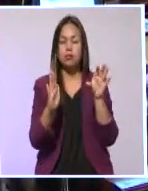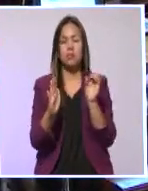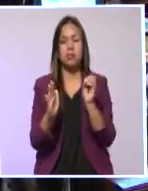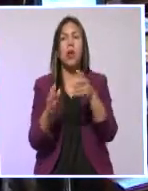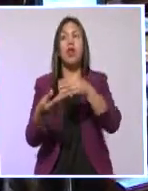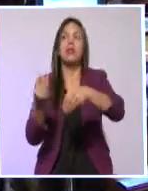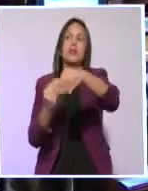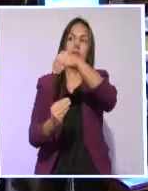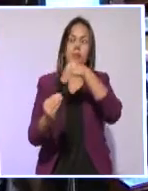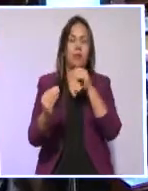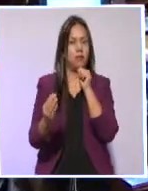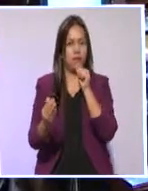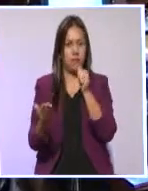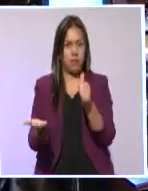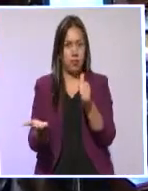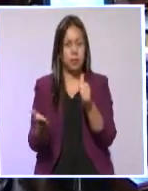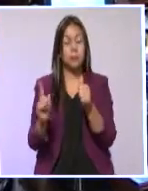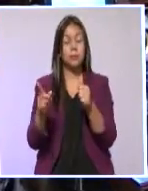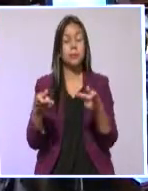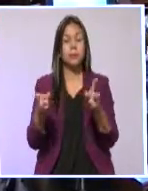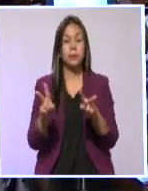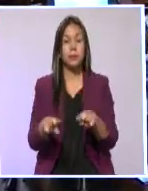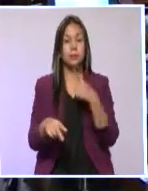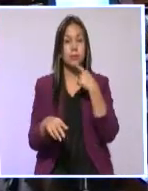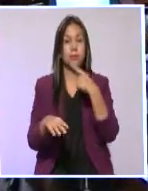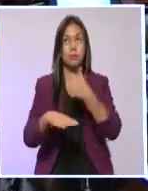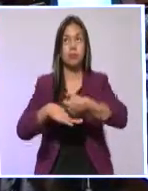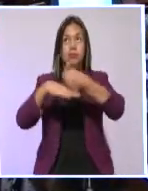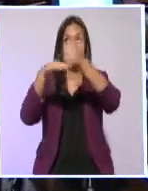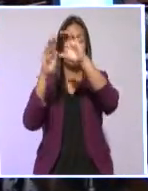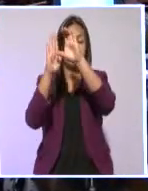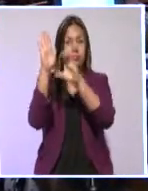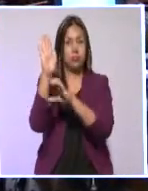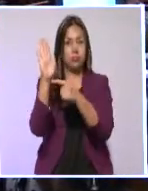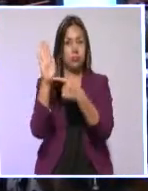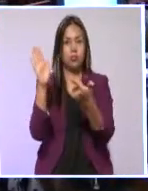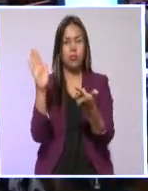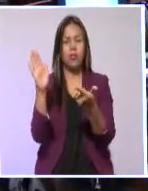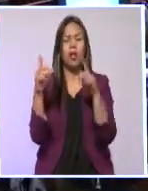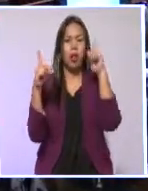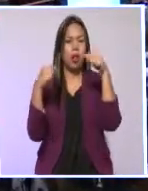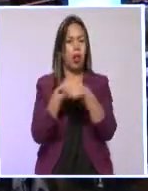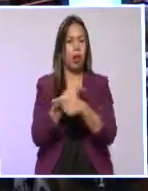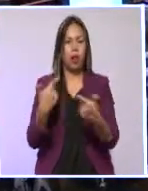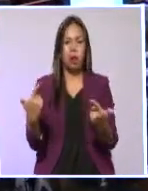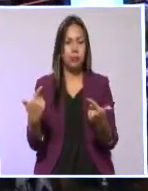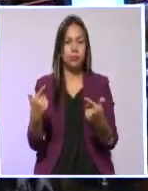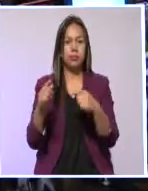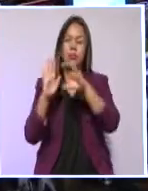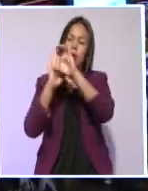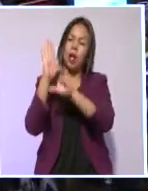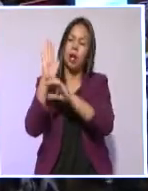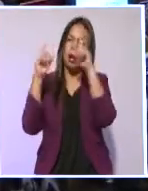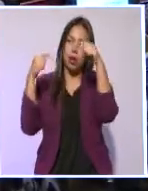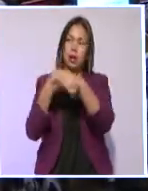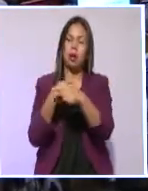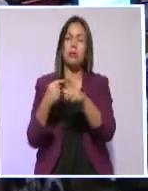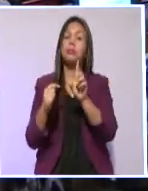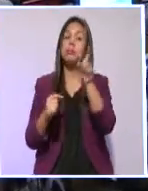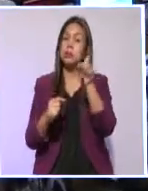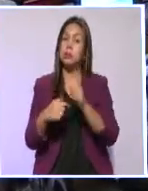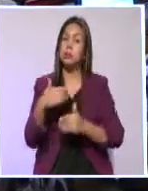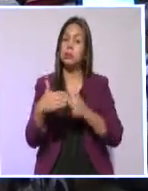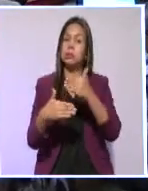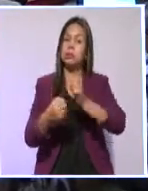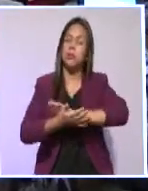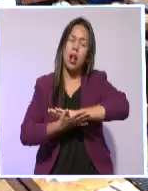repatriado. El veto establece que sea la Corte Constitucional para que no exista contradicción con la Carta Magna. La sesión plenaria está